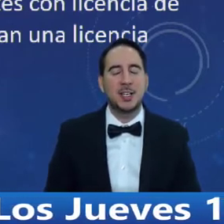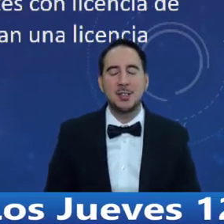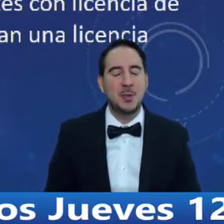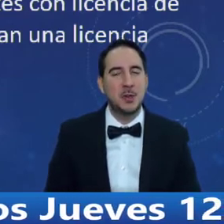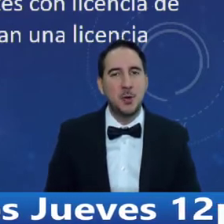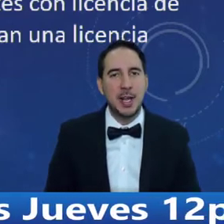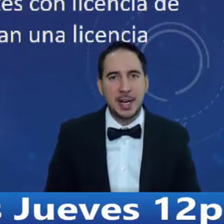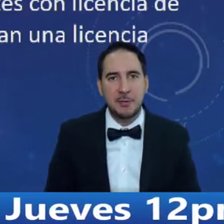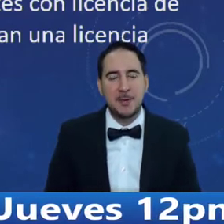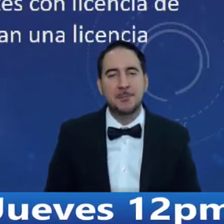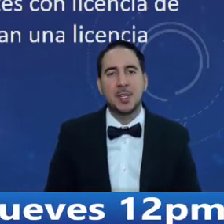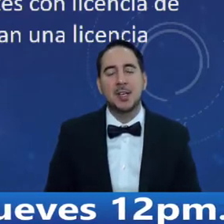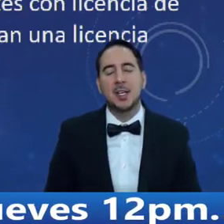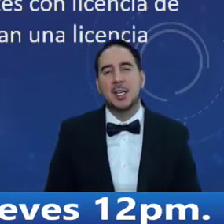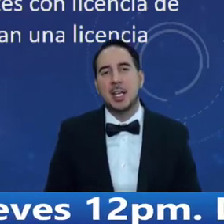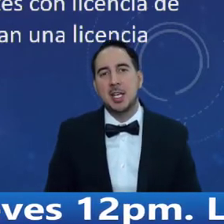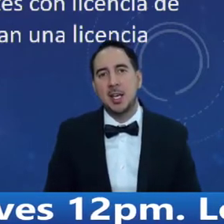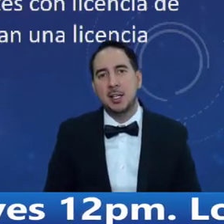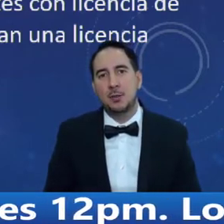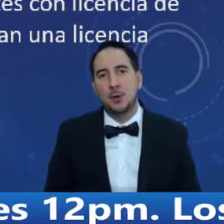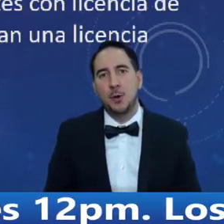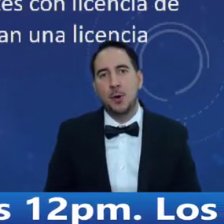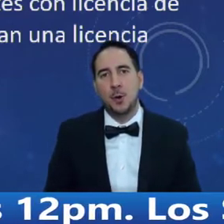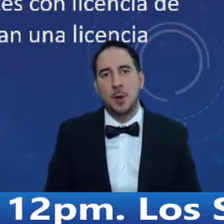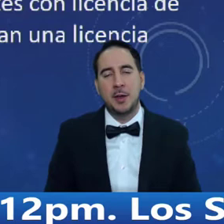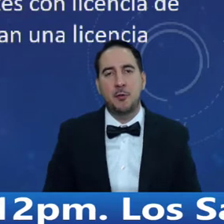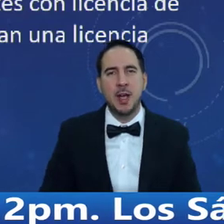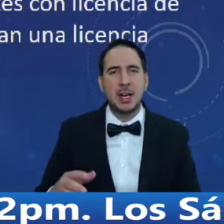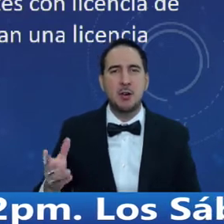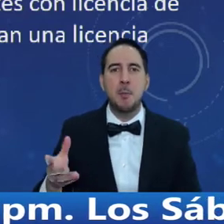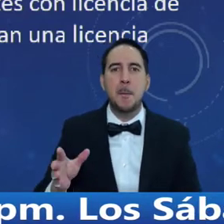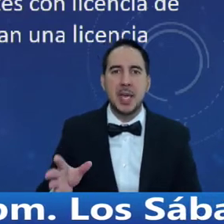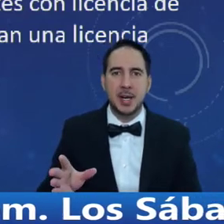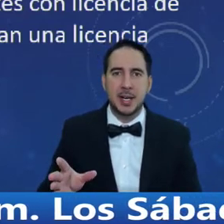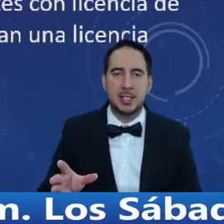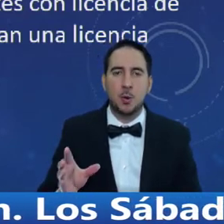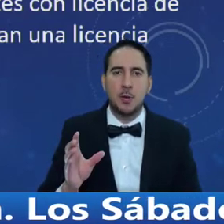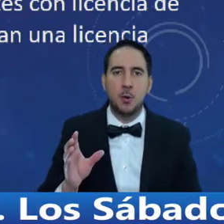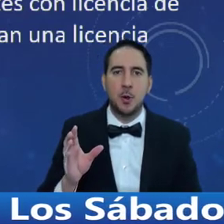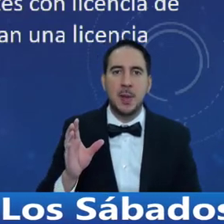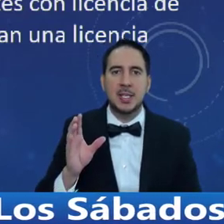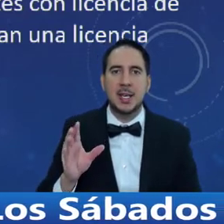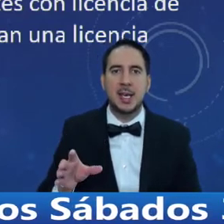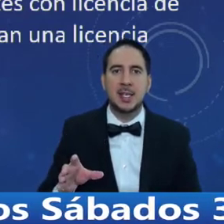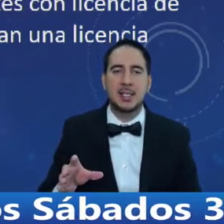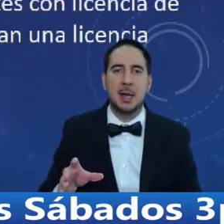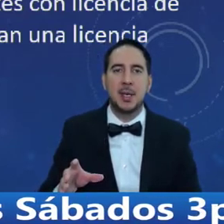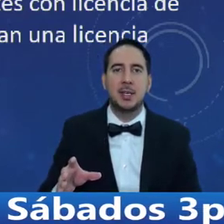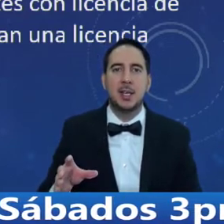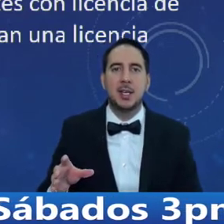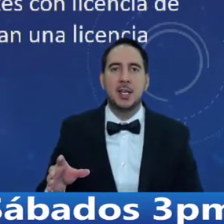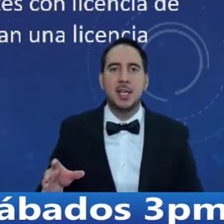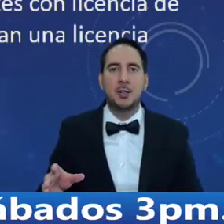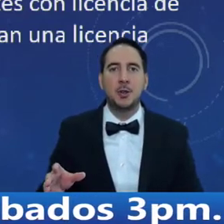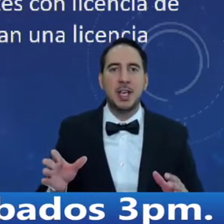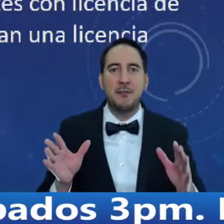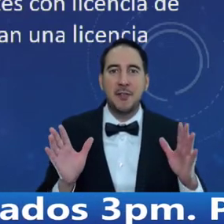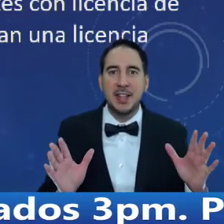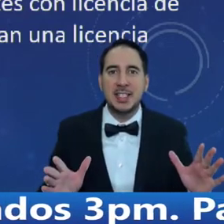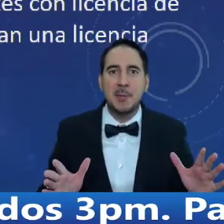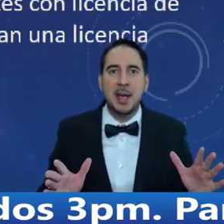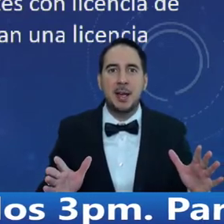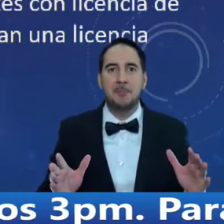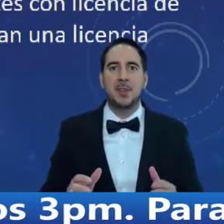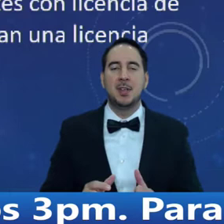con un punto, eso me dio una rabia. Sí, me imagino. Y fue, creo que un viernes, cuando yo pasé ese examen. Y entonces,